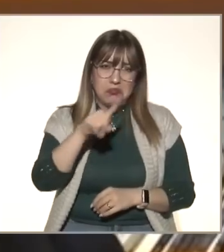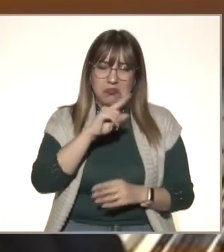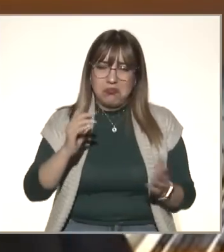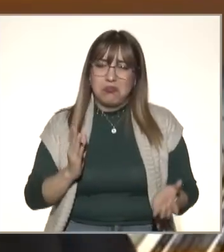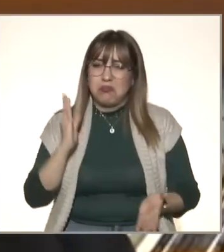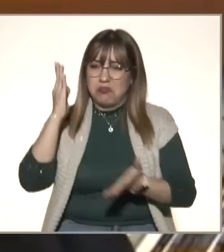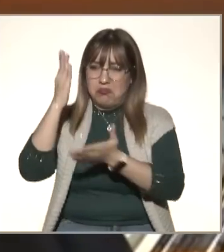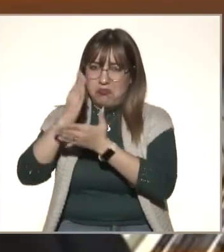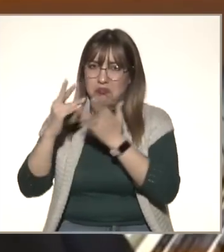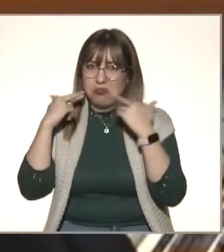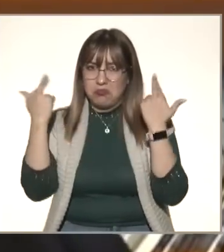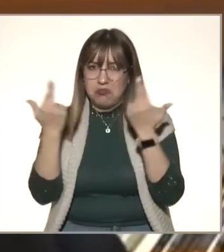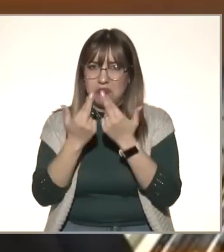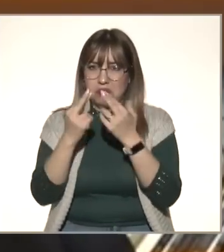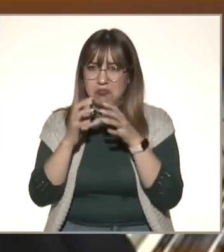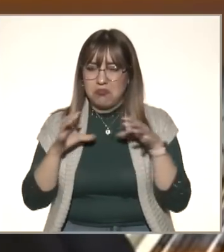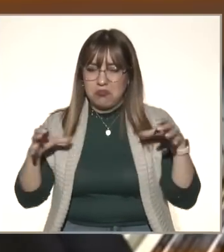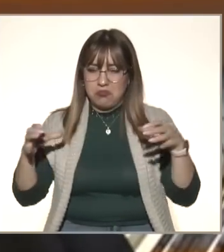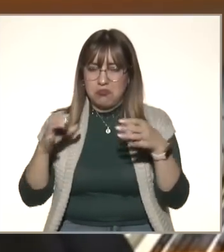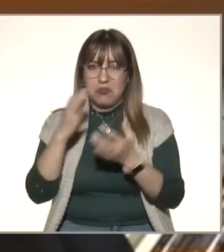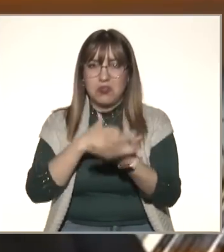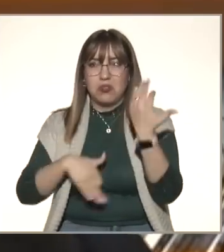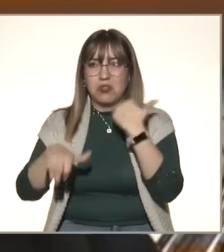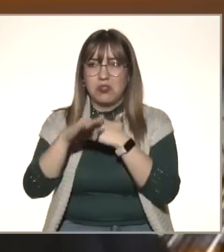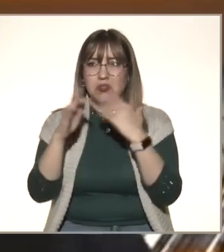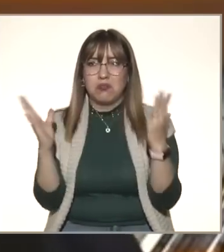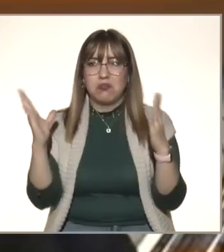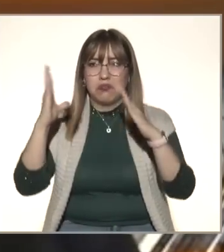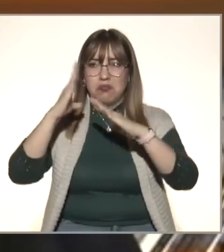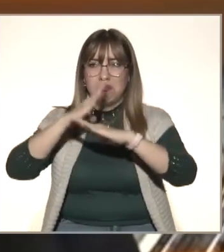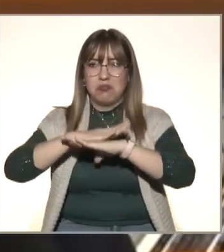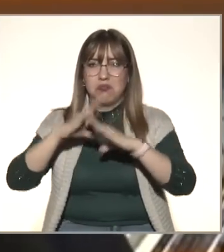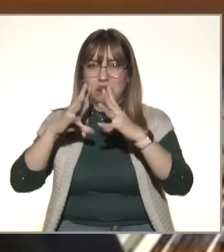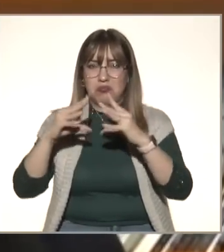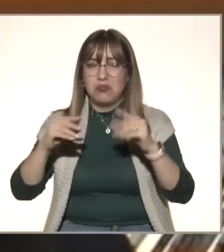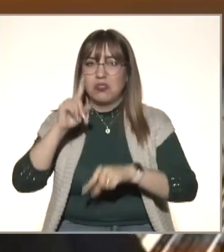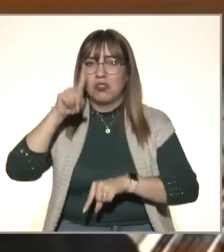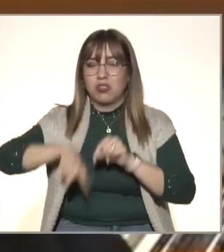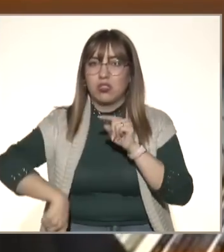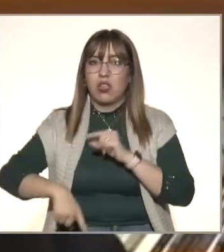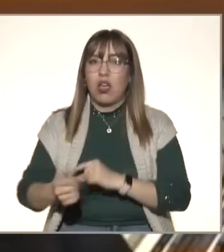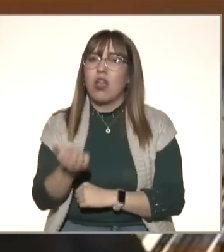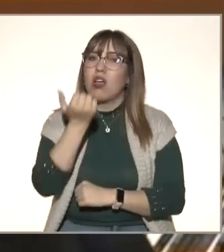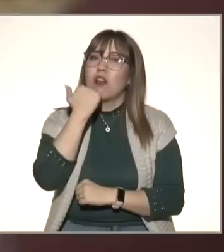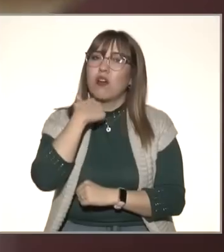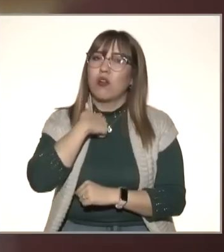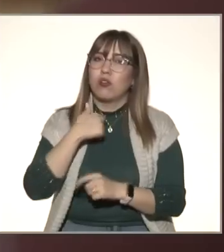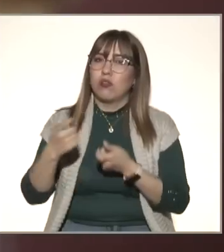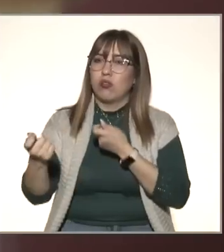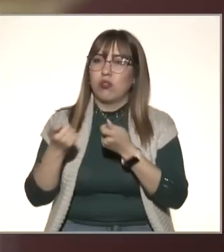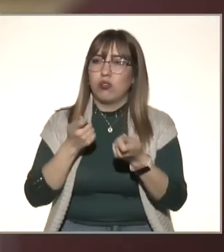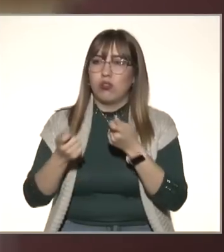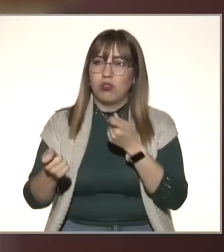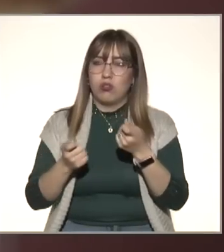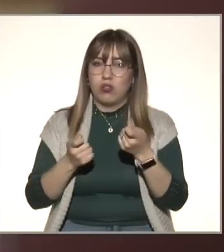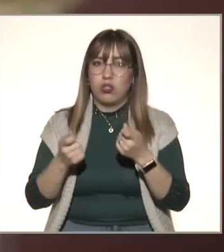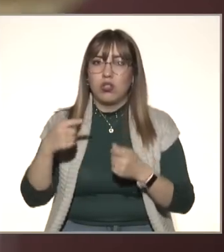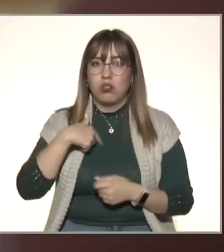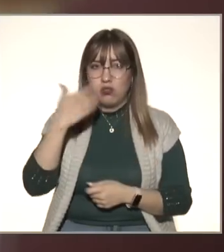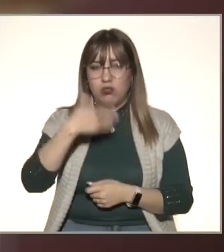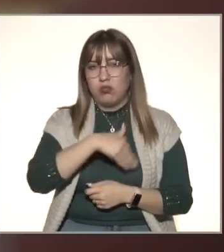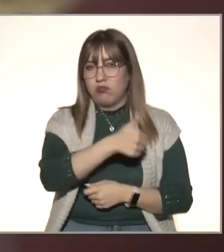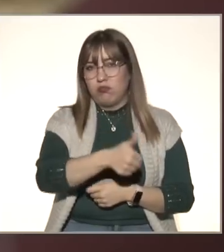todos para controlar la ingesta alcohólica. Yo sé que es dificilísimo y yo sé que cada alcohólico la ve por su